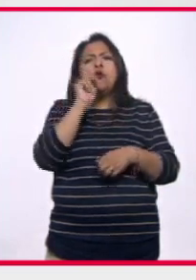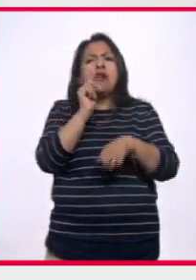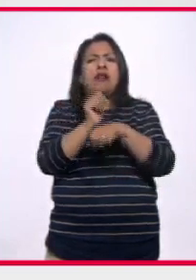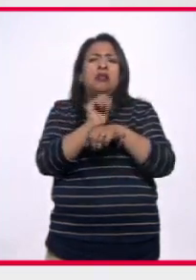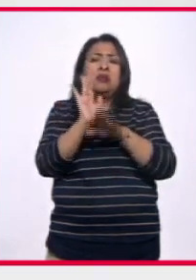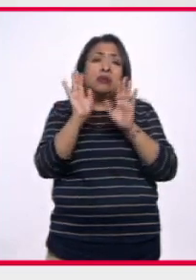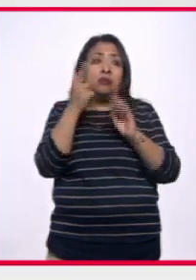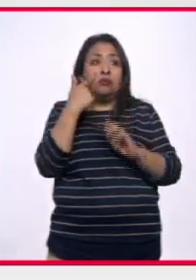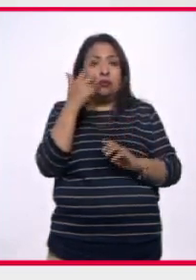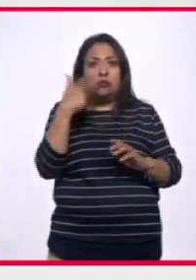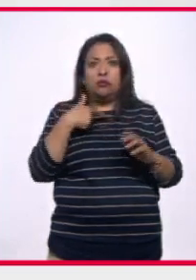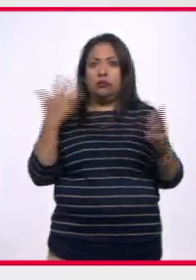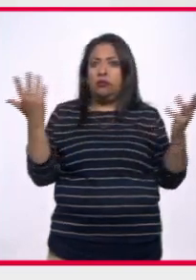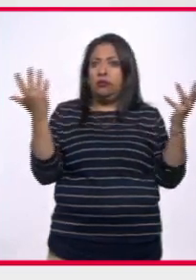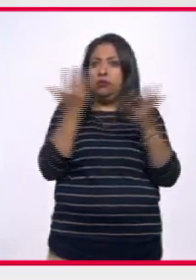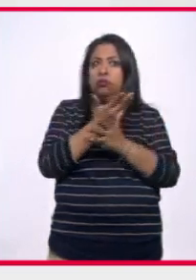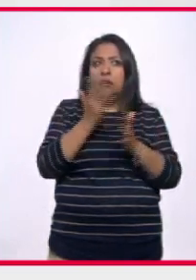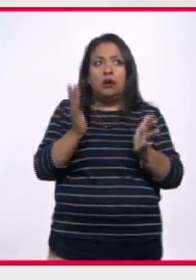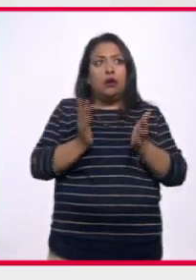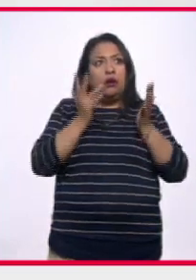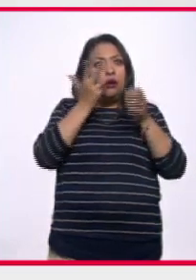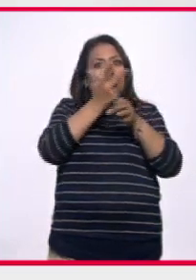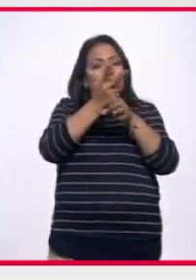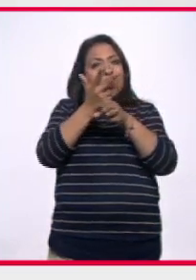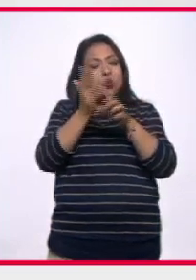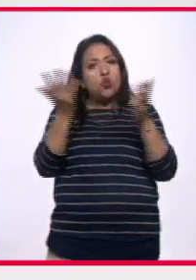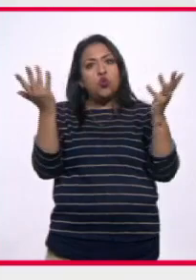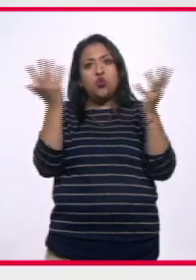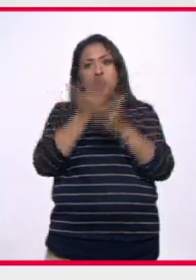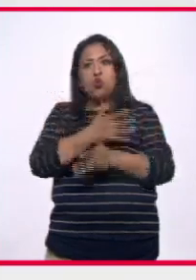se llevará una gran sorpresa con este